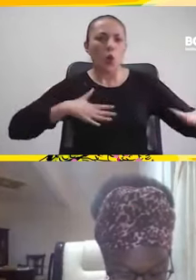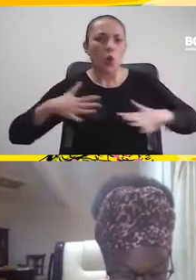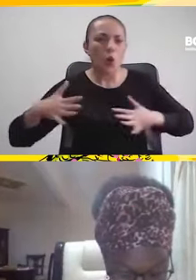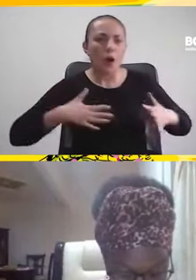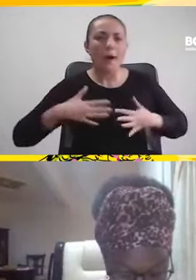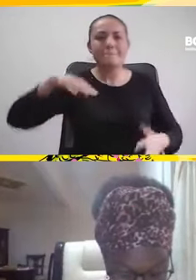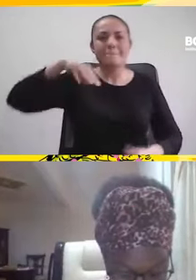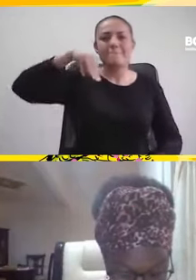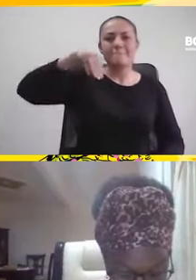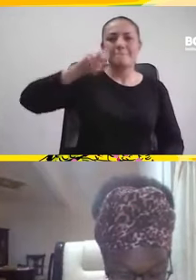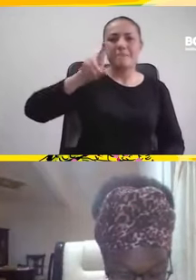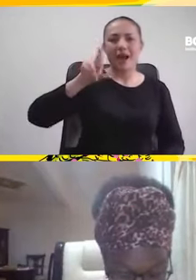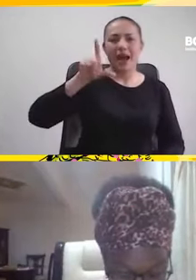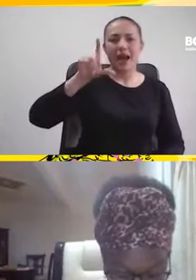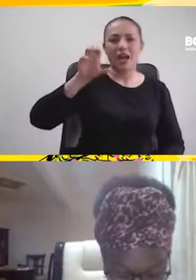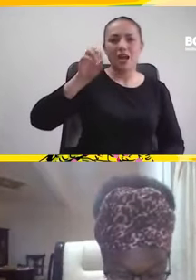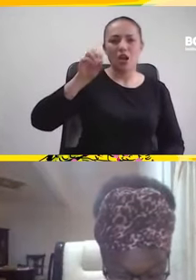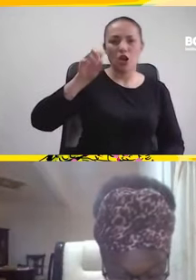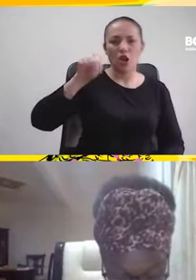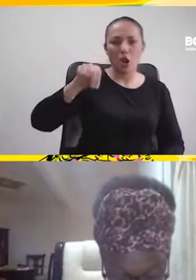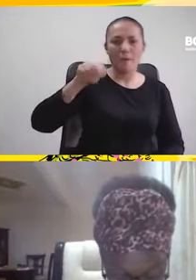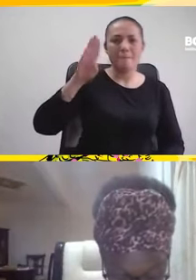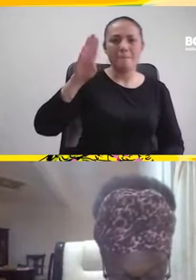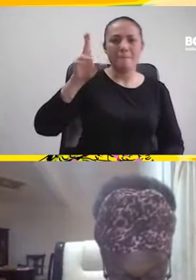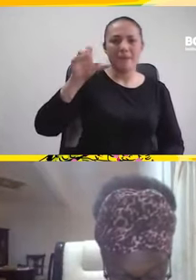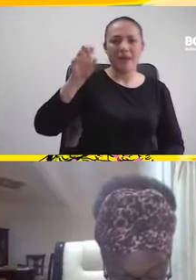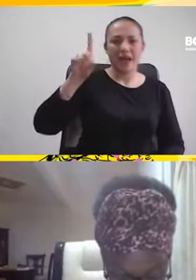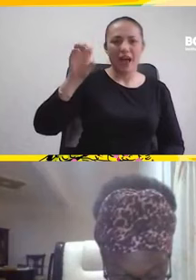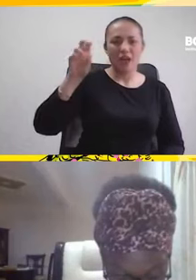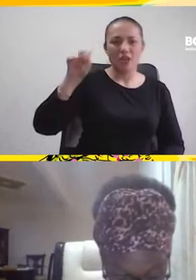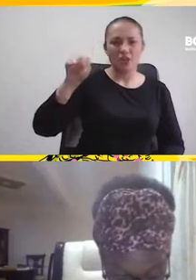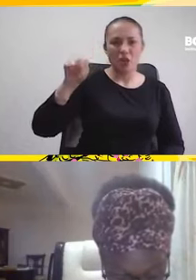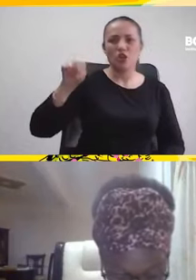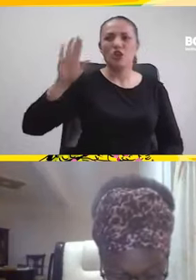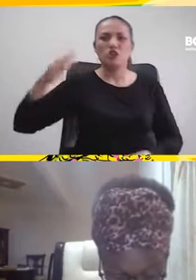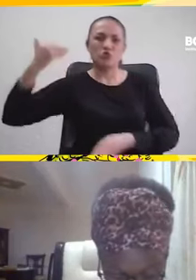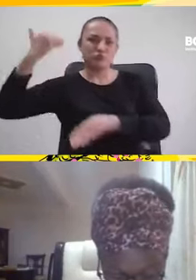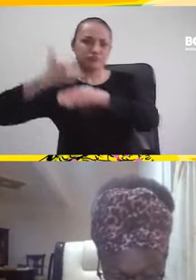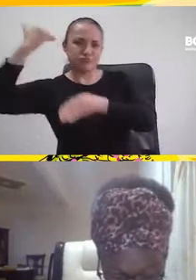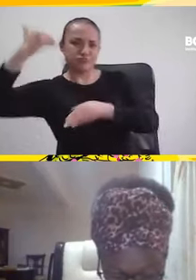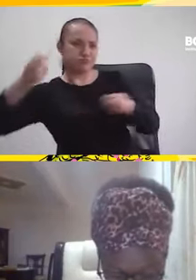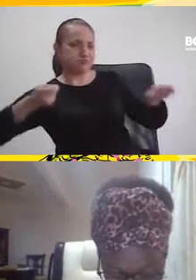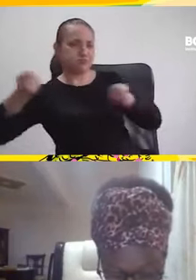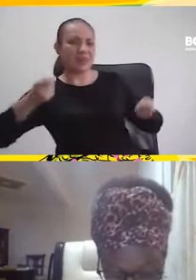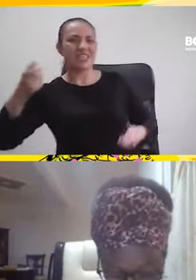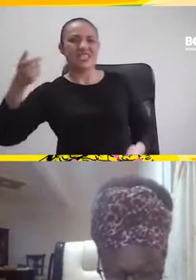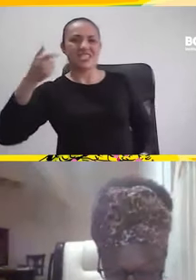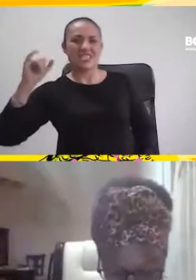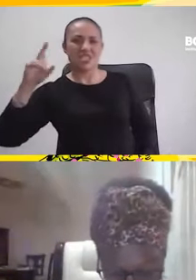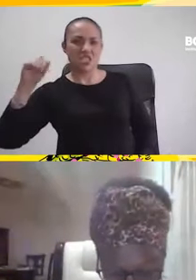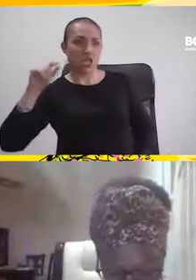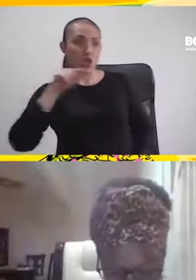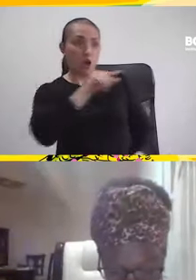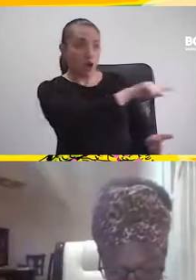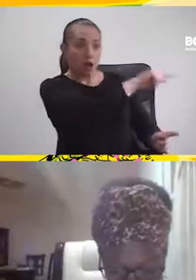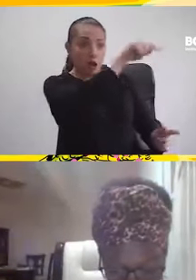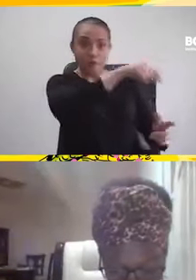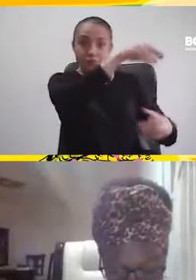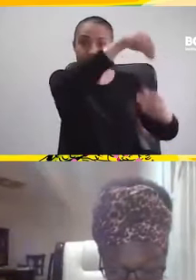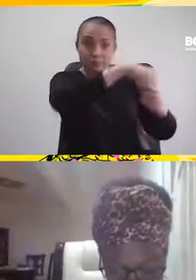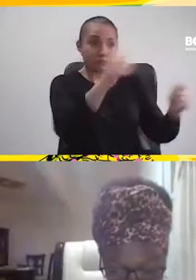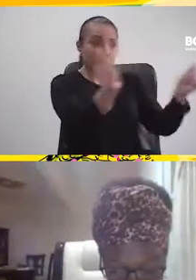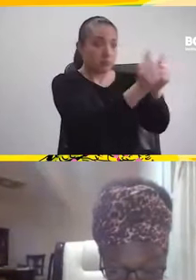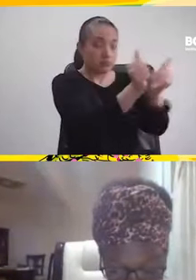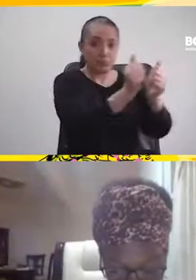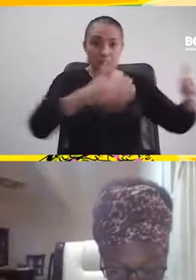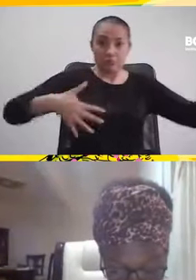Marlon Brando, bajo la dirección de Gino Pontecorvo. Entonces yo sí creo, yo considero